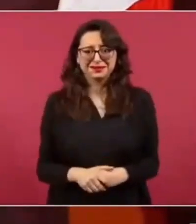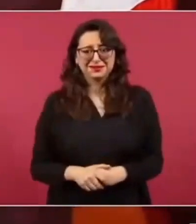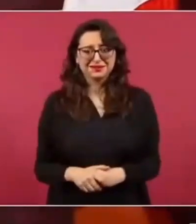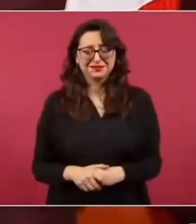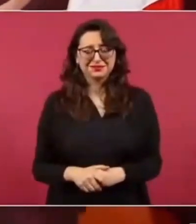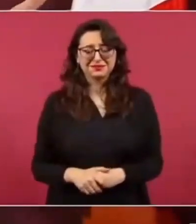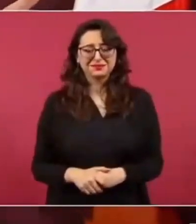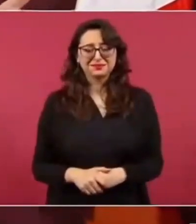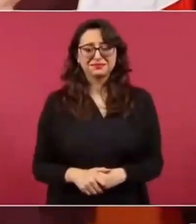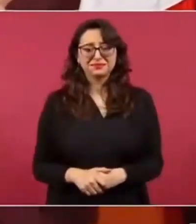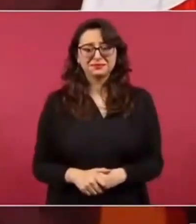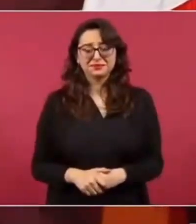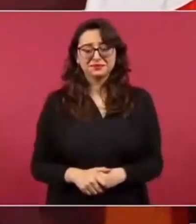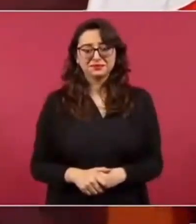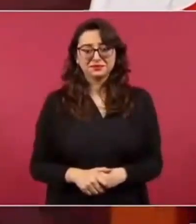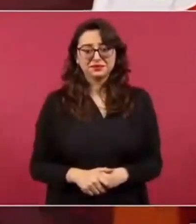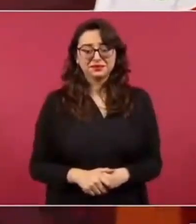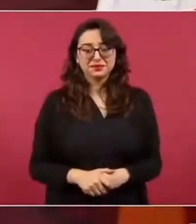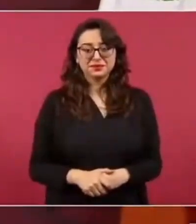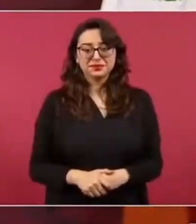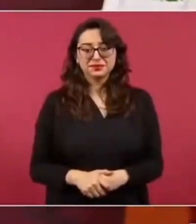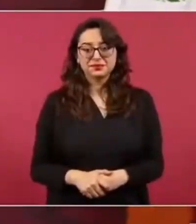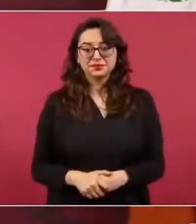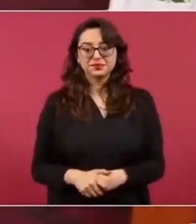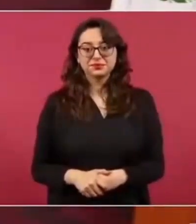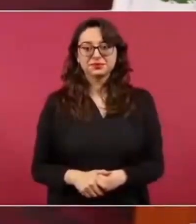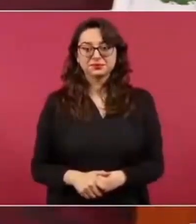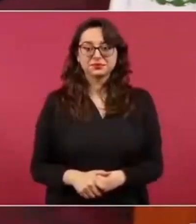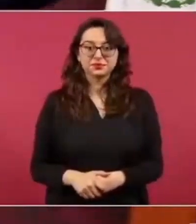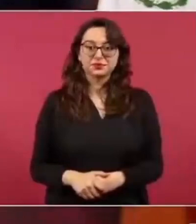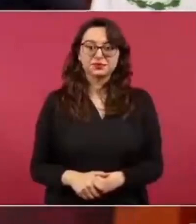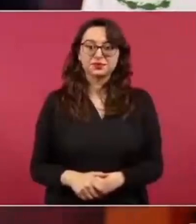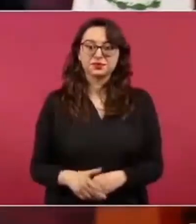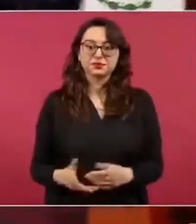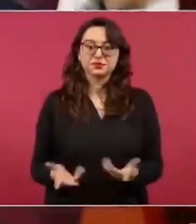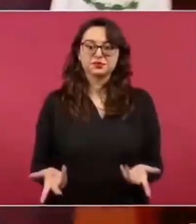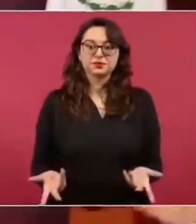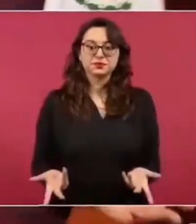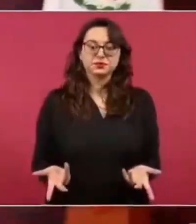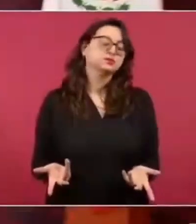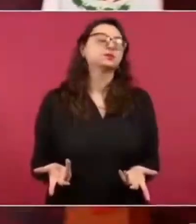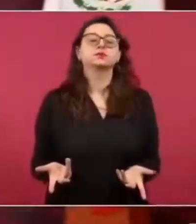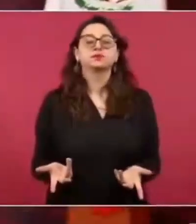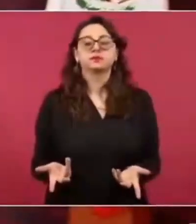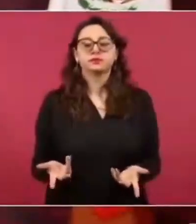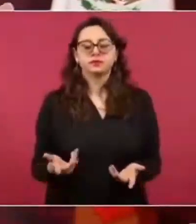Le andan buscando, que por cierto,